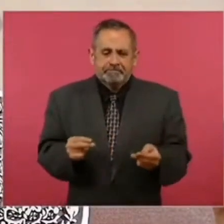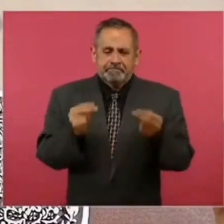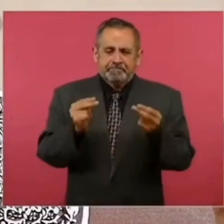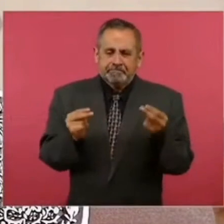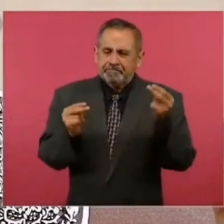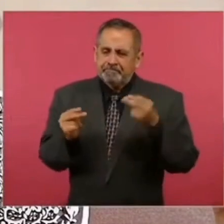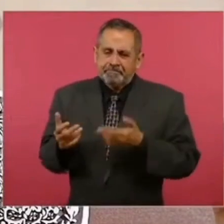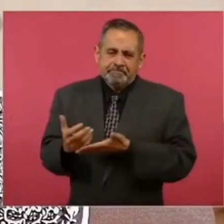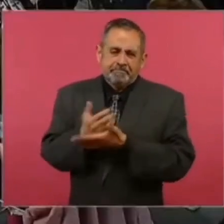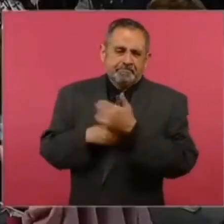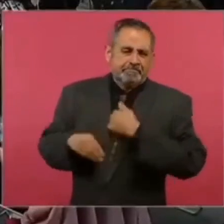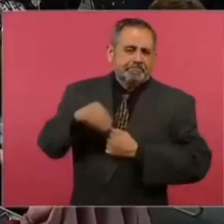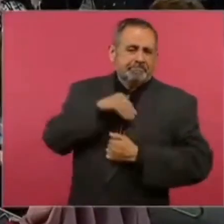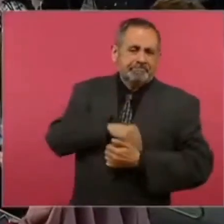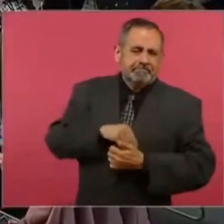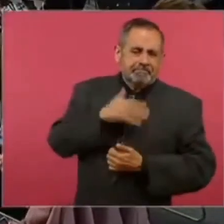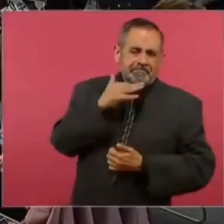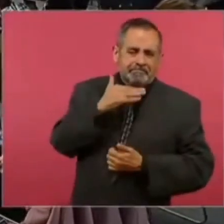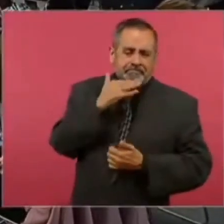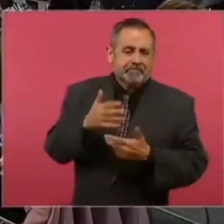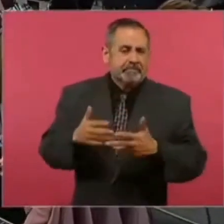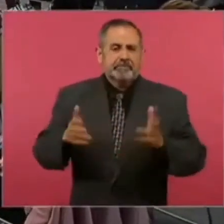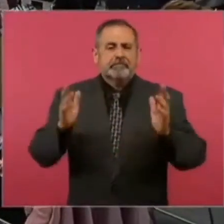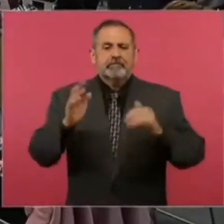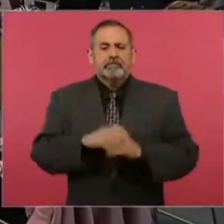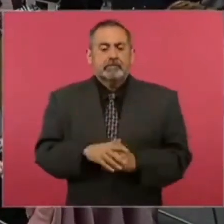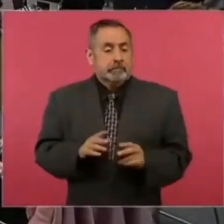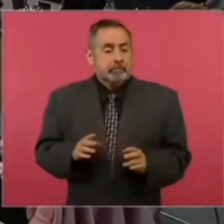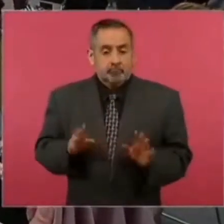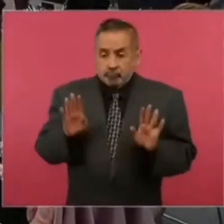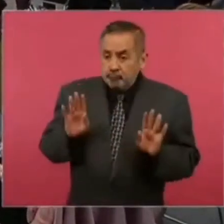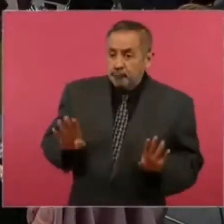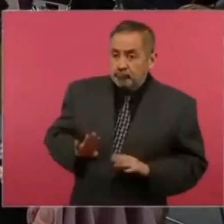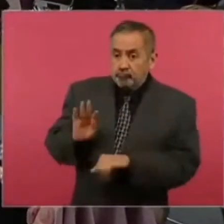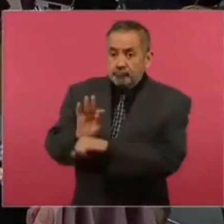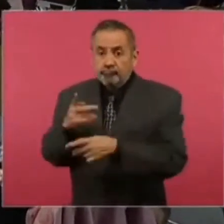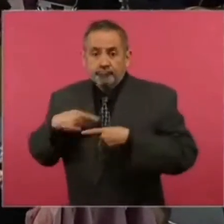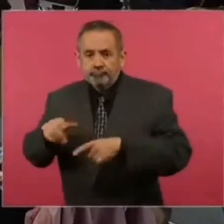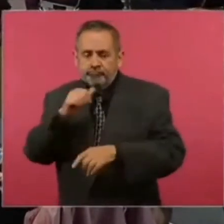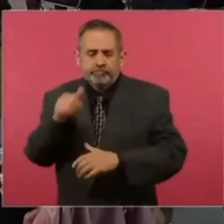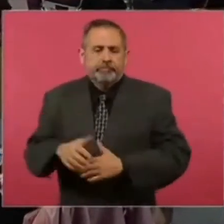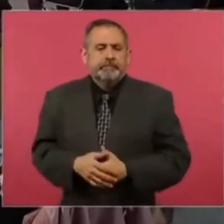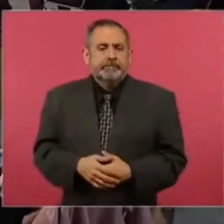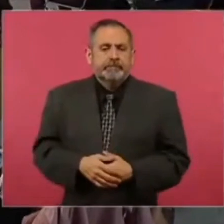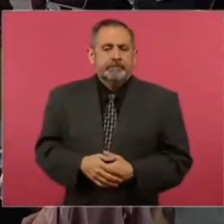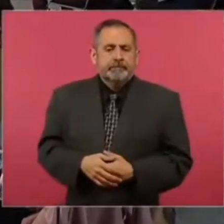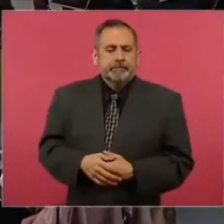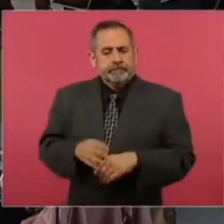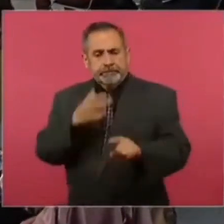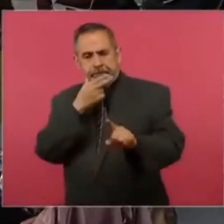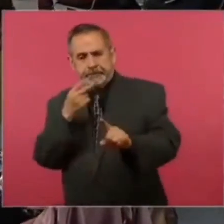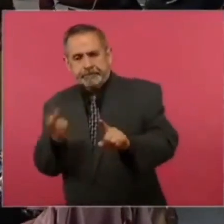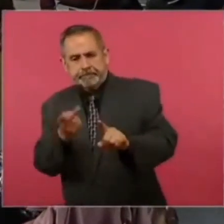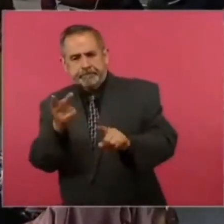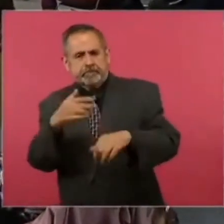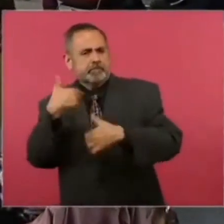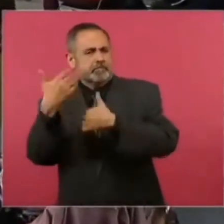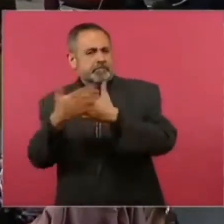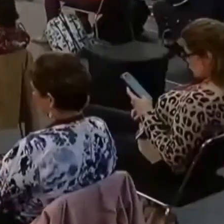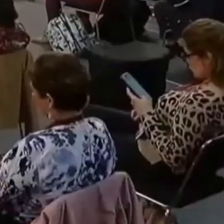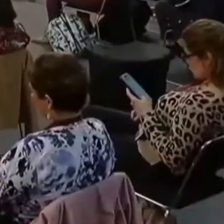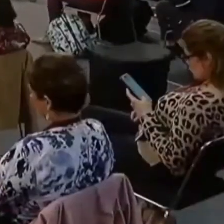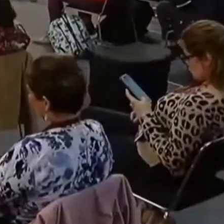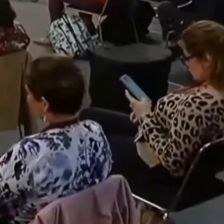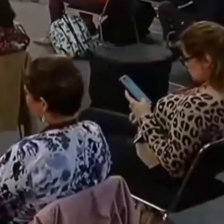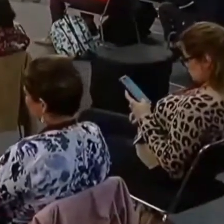no para beneficio de la gente. se presentará en su momento el entramado